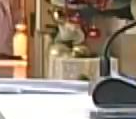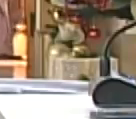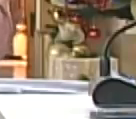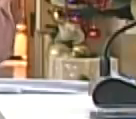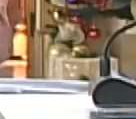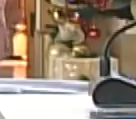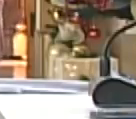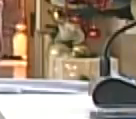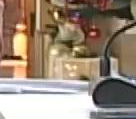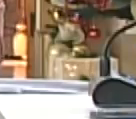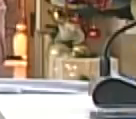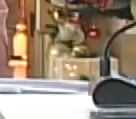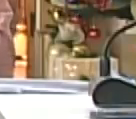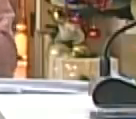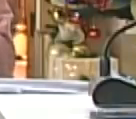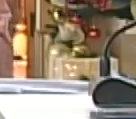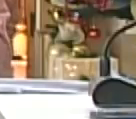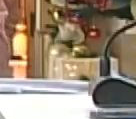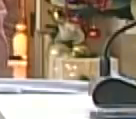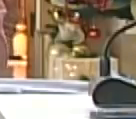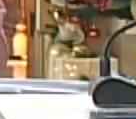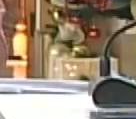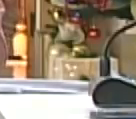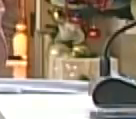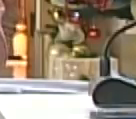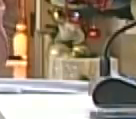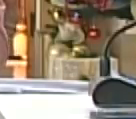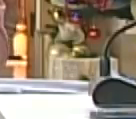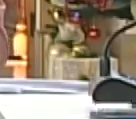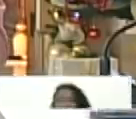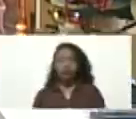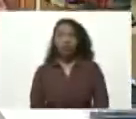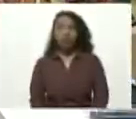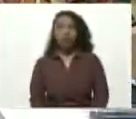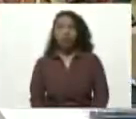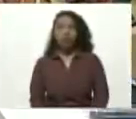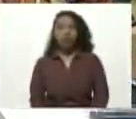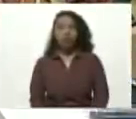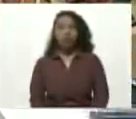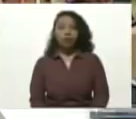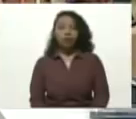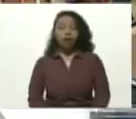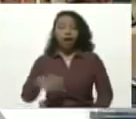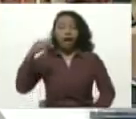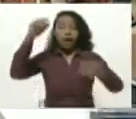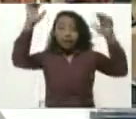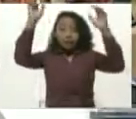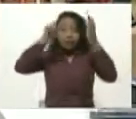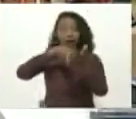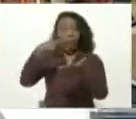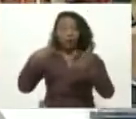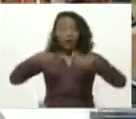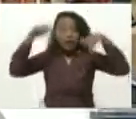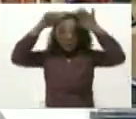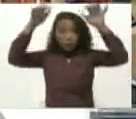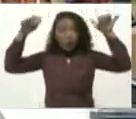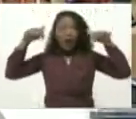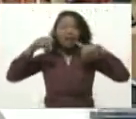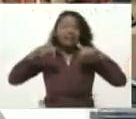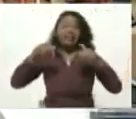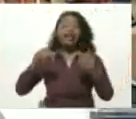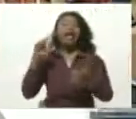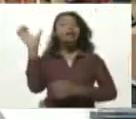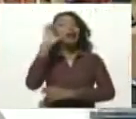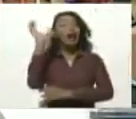calurosa. Mucho calor, además está nublado. Ha caído su lluviecita aquí sobre